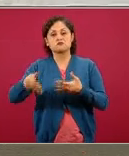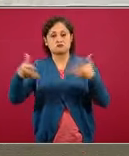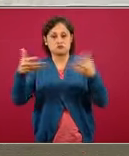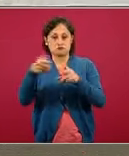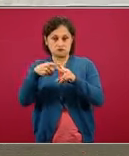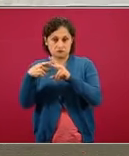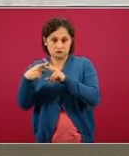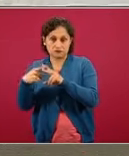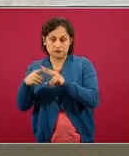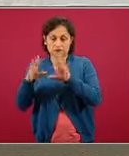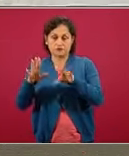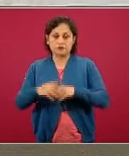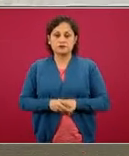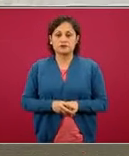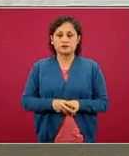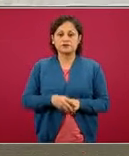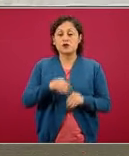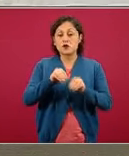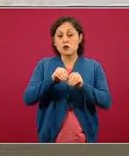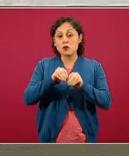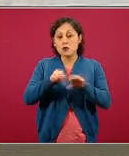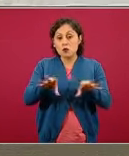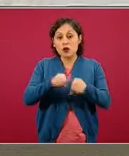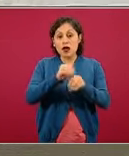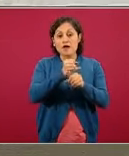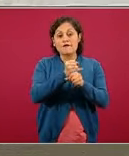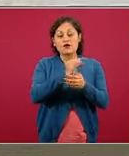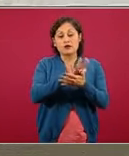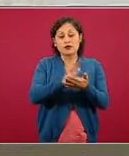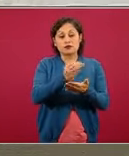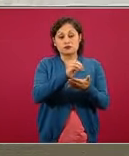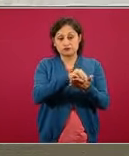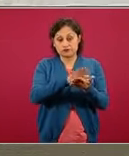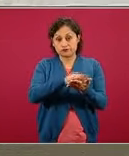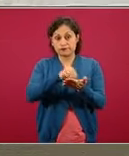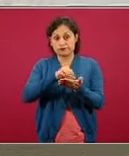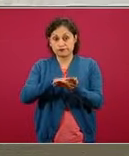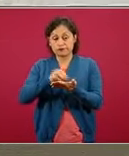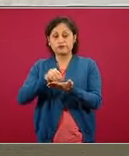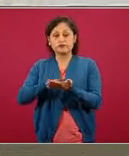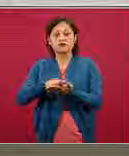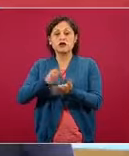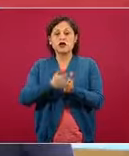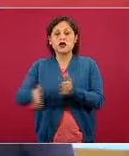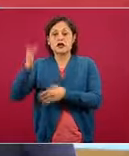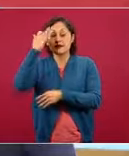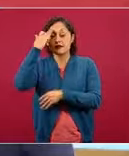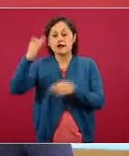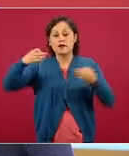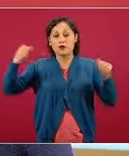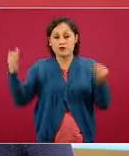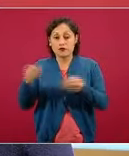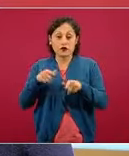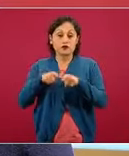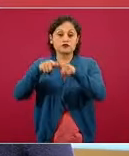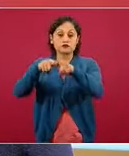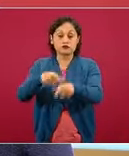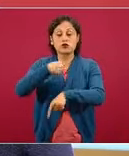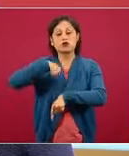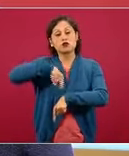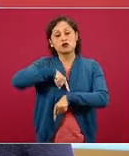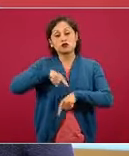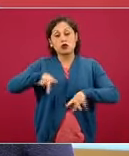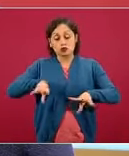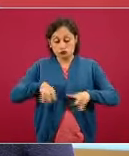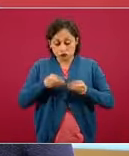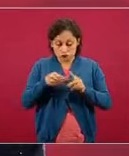medida que vamos obteniendo esa información y como vaya avanzando la temporada invernal, entonces haremos el cálculo necesario y